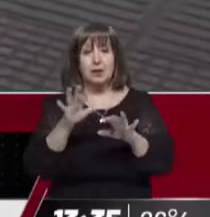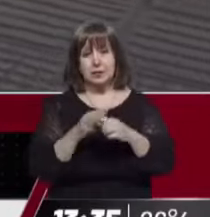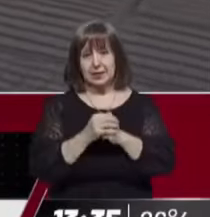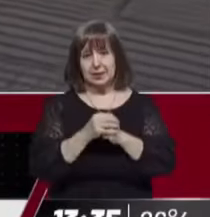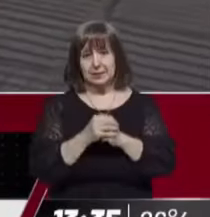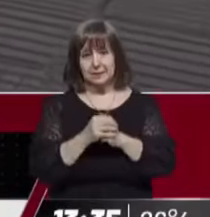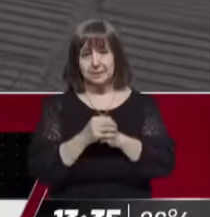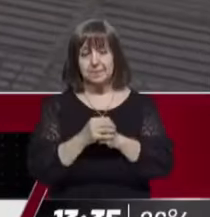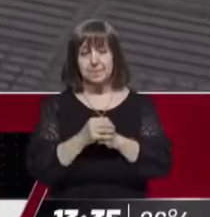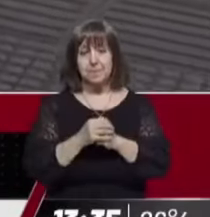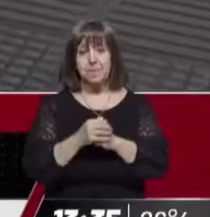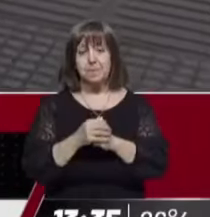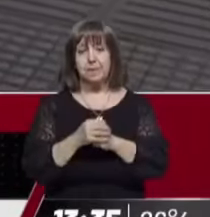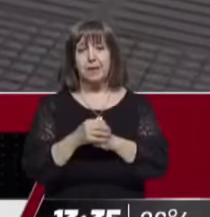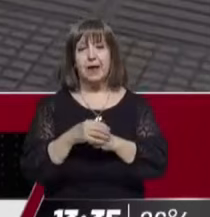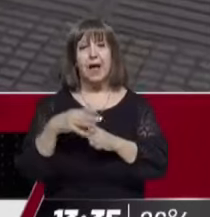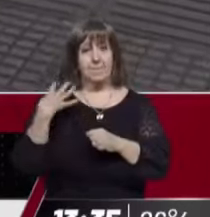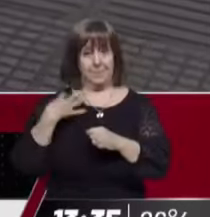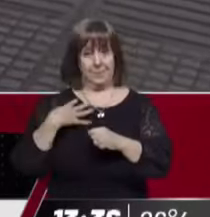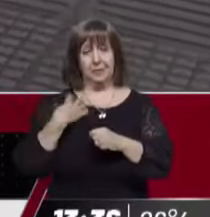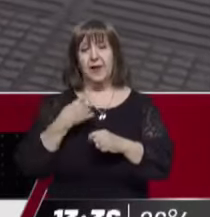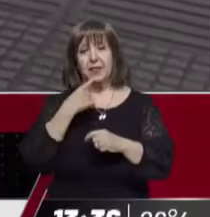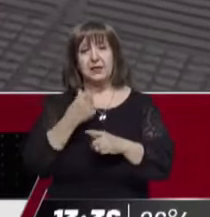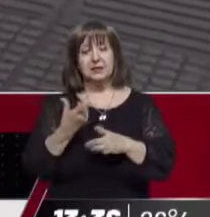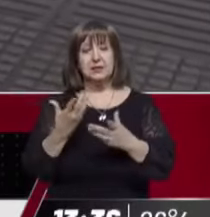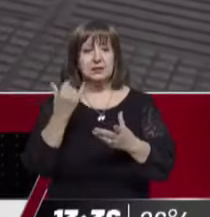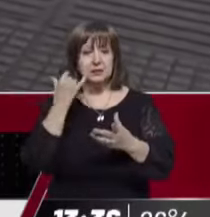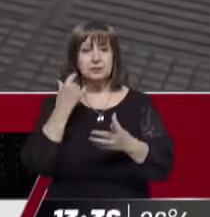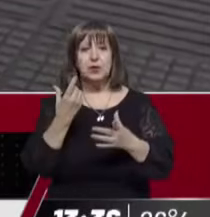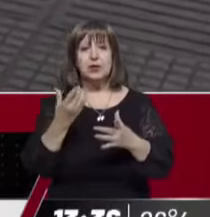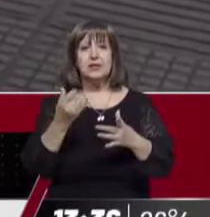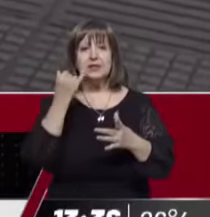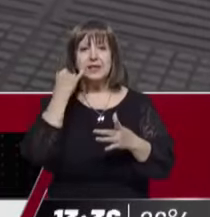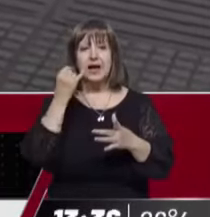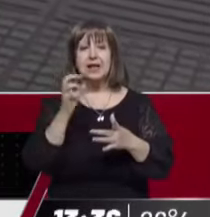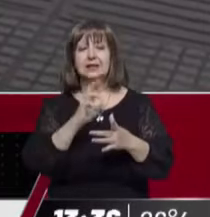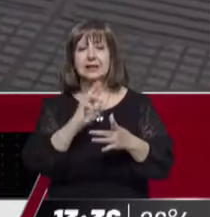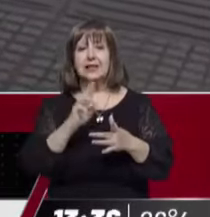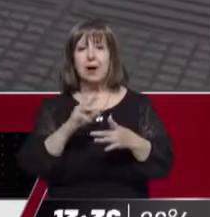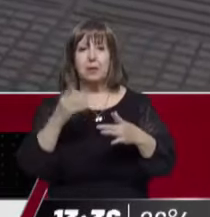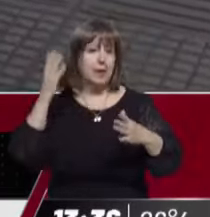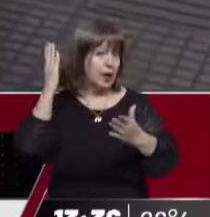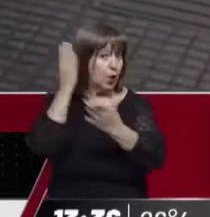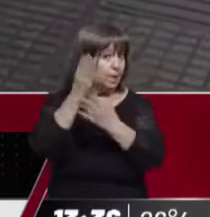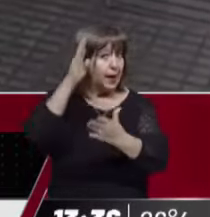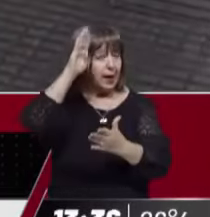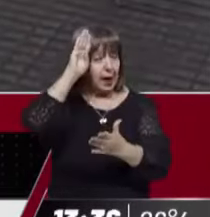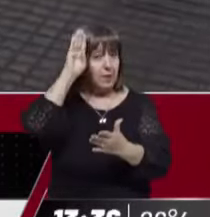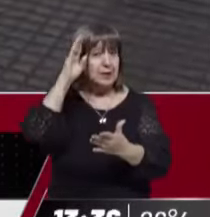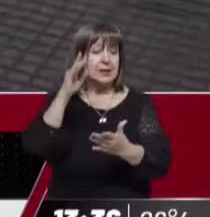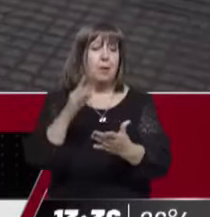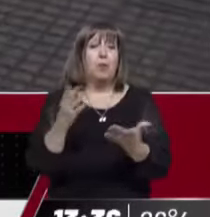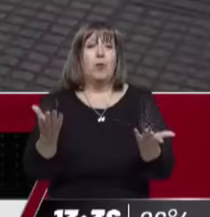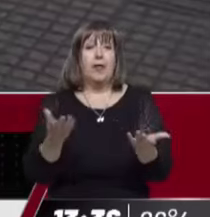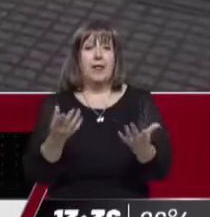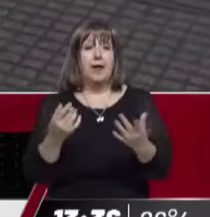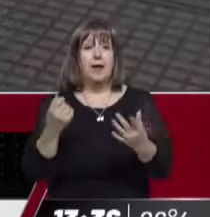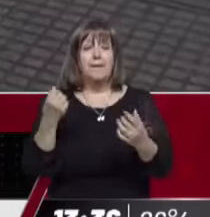Sí, claro, y sobre todo porque la situación podría haber terminado mayores, claro, por ejemplo, con alguna de las chicas. Porque lo que cuentan es